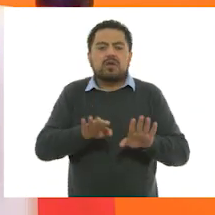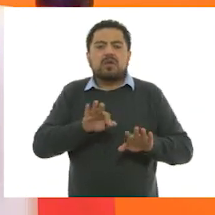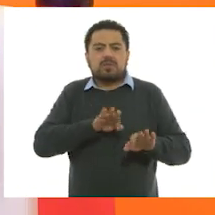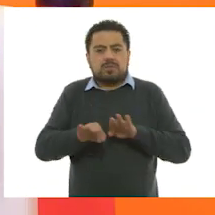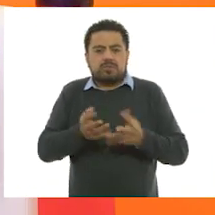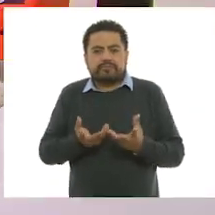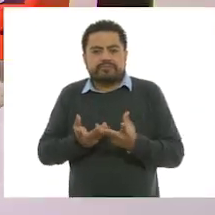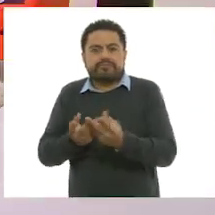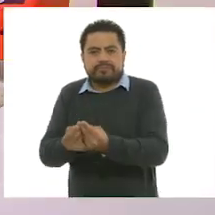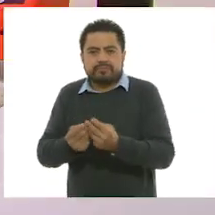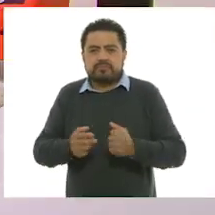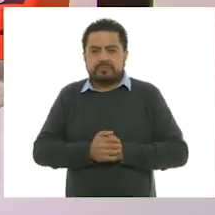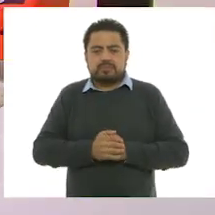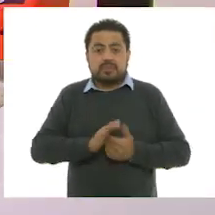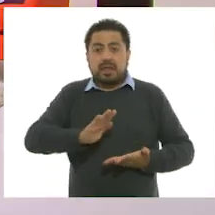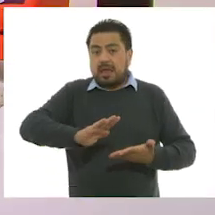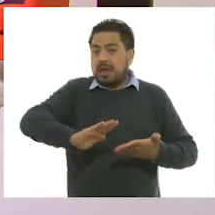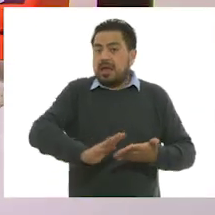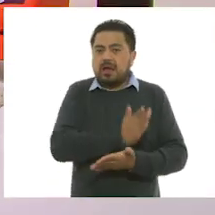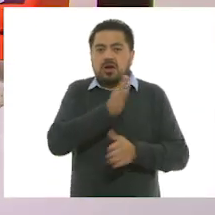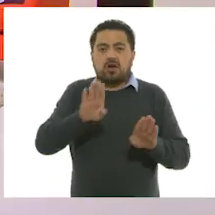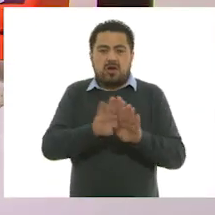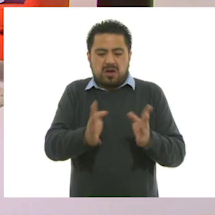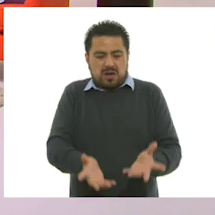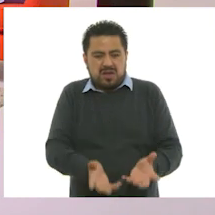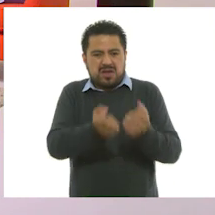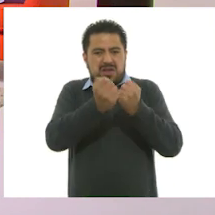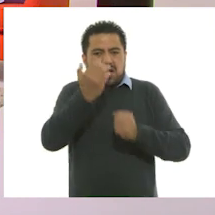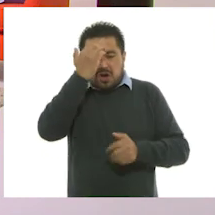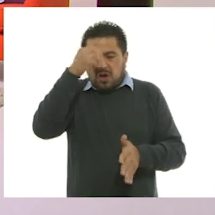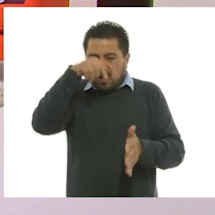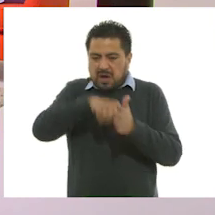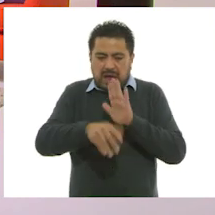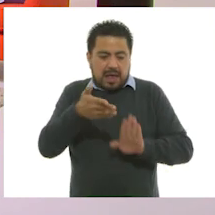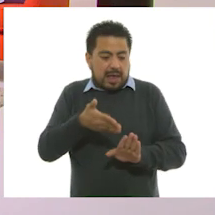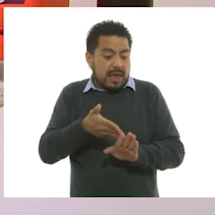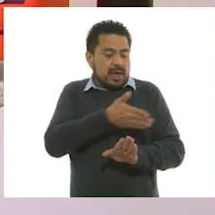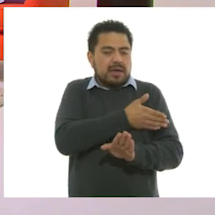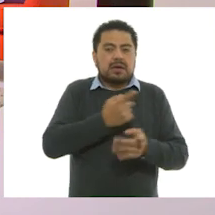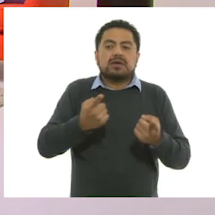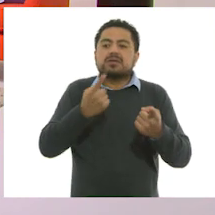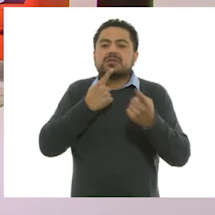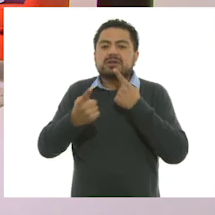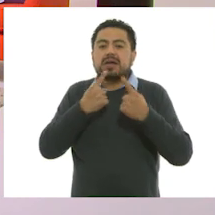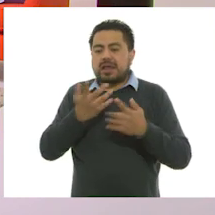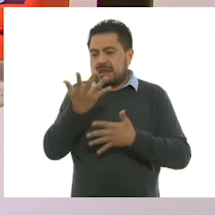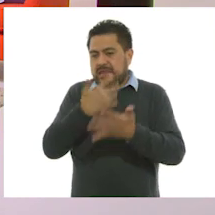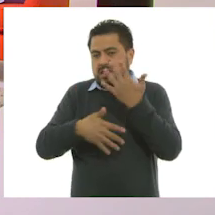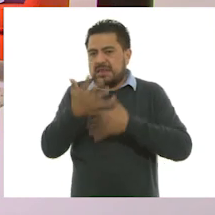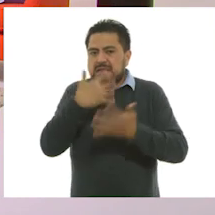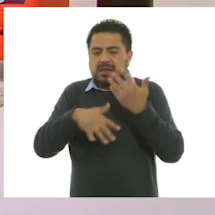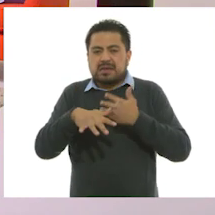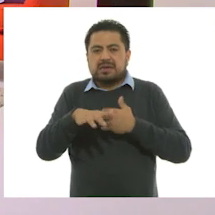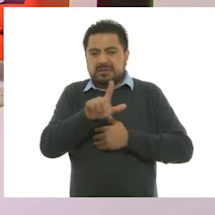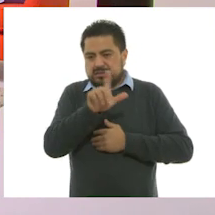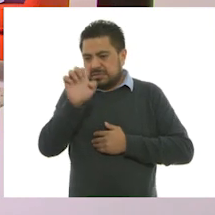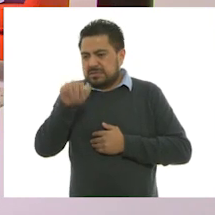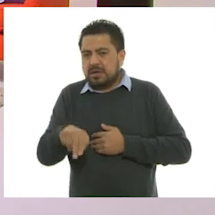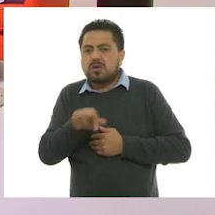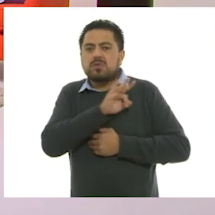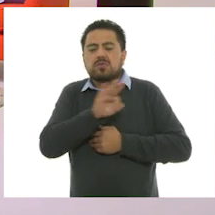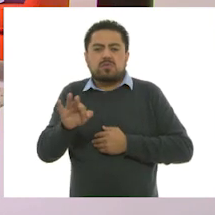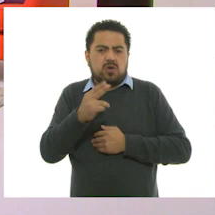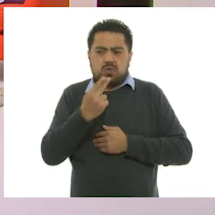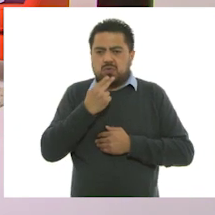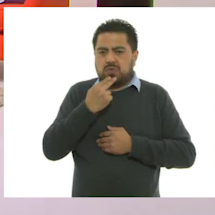trabajar. Además, como rescatamos conocimientos previos y la discusión es en lengua de señas, podemos también retomar el